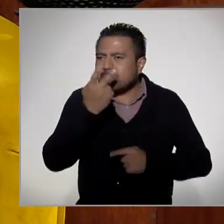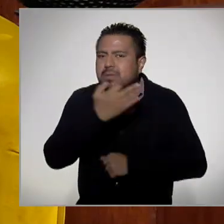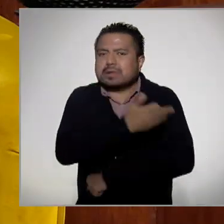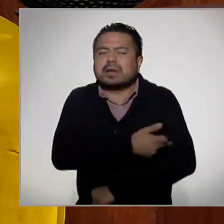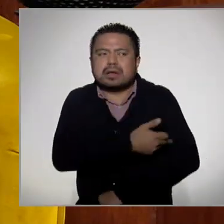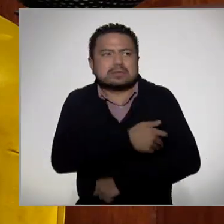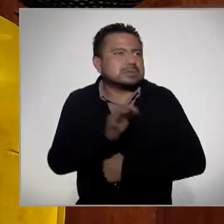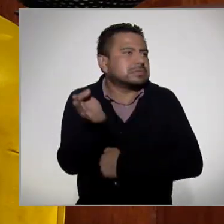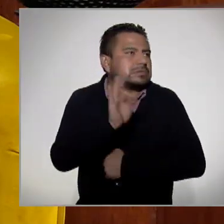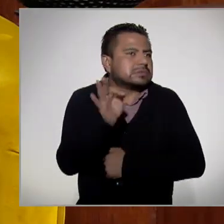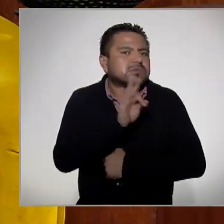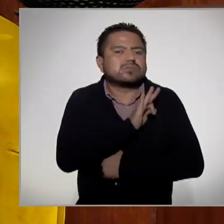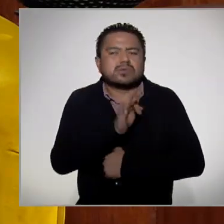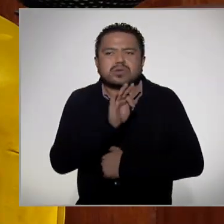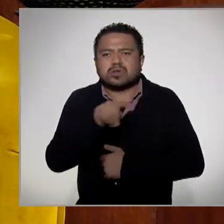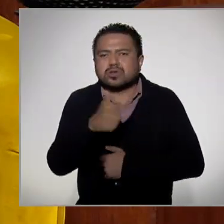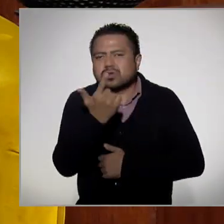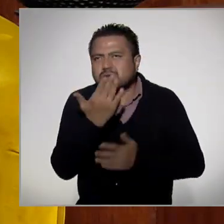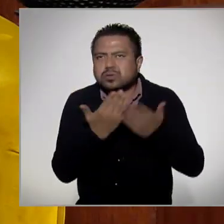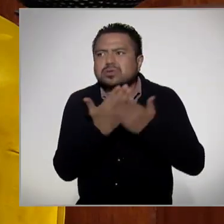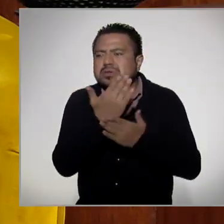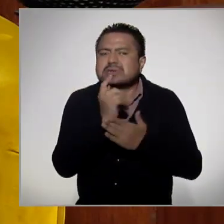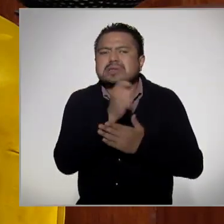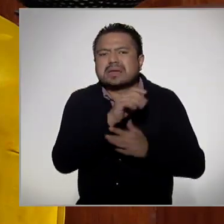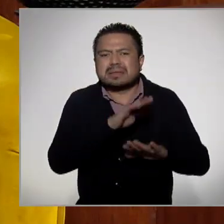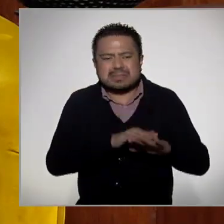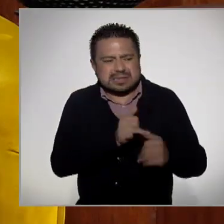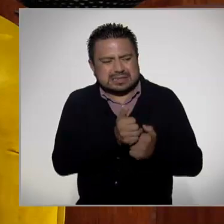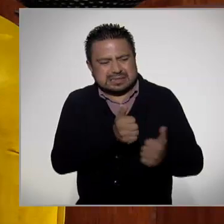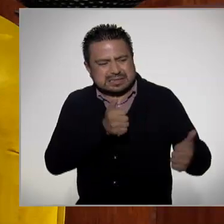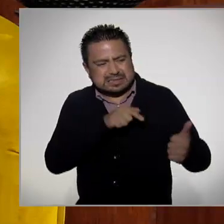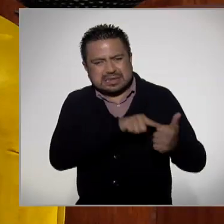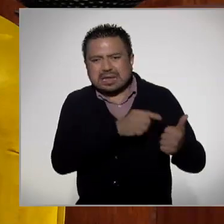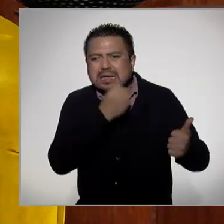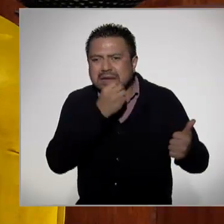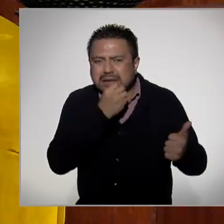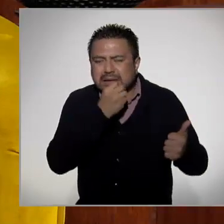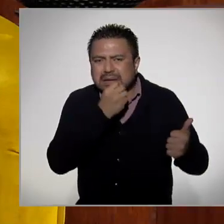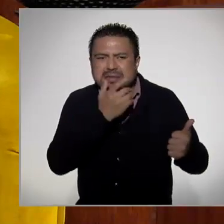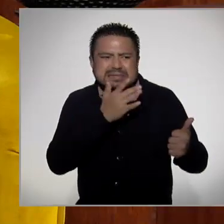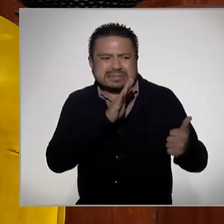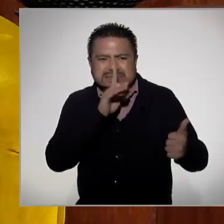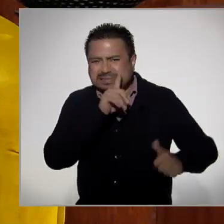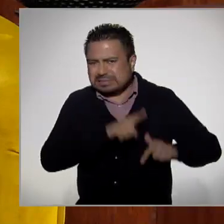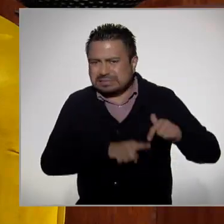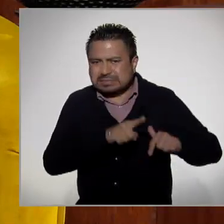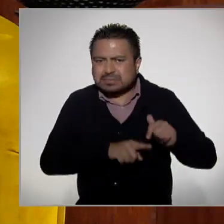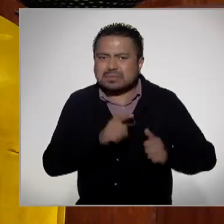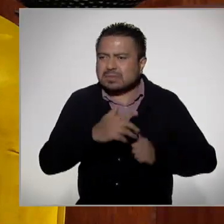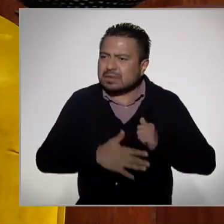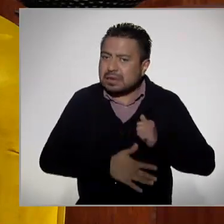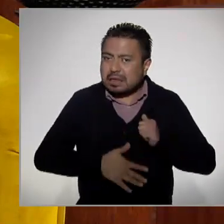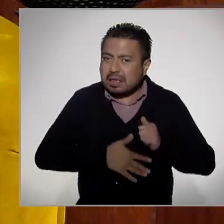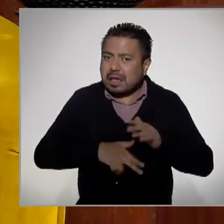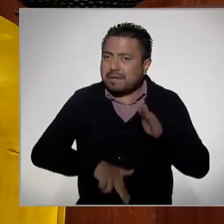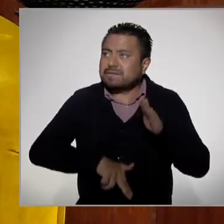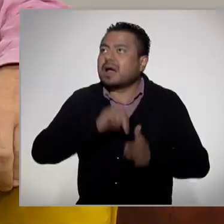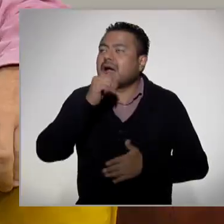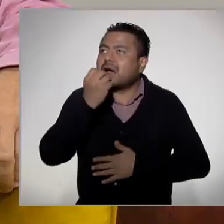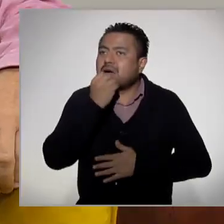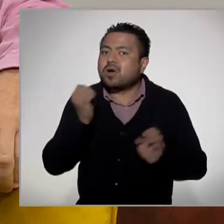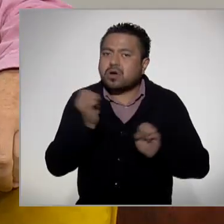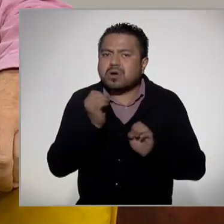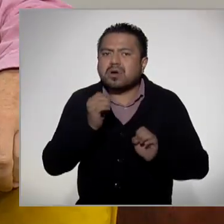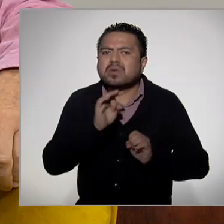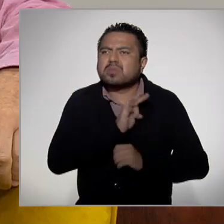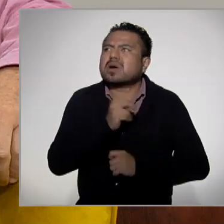a lo mejor que lo consuma a las 12 del día que esté alejado de los alimentos entre los alimentos entonces con un estómago vacío pero ahí entró yo me